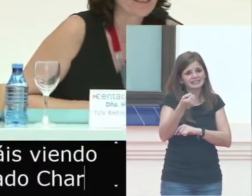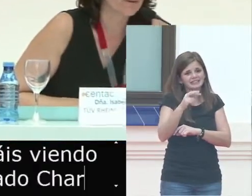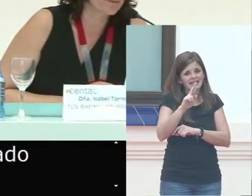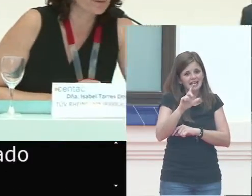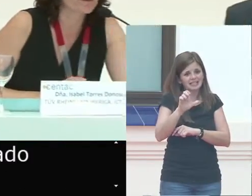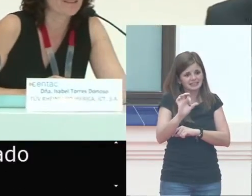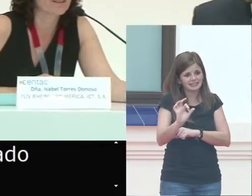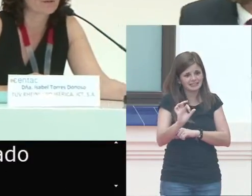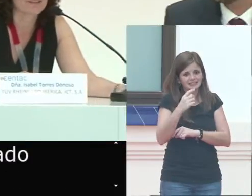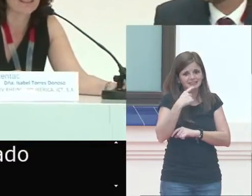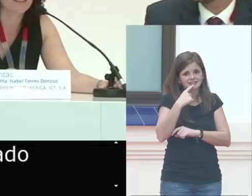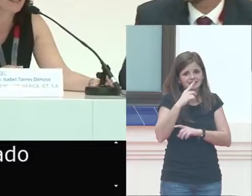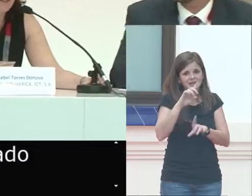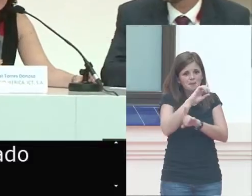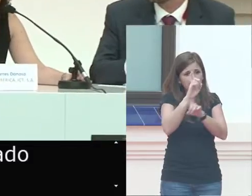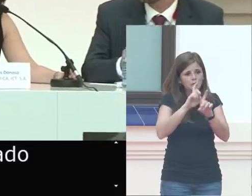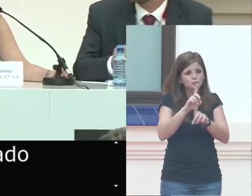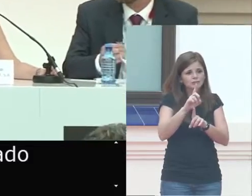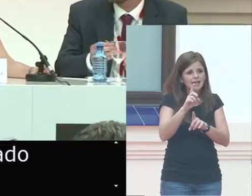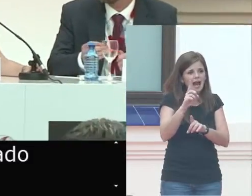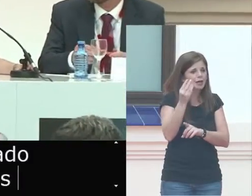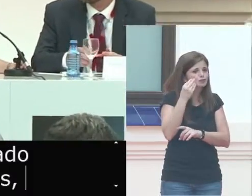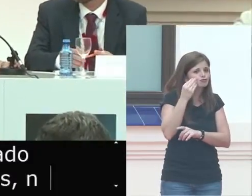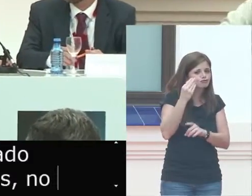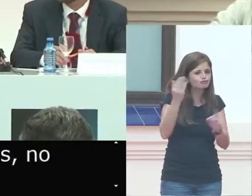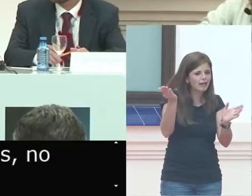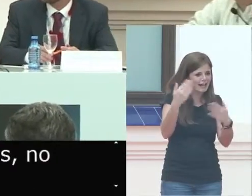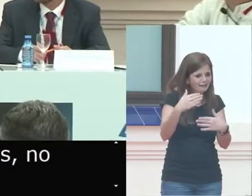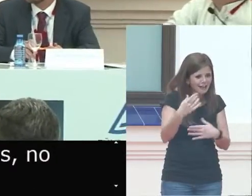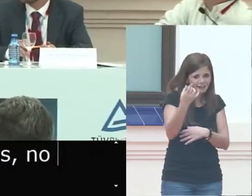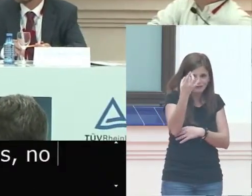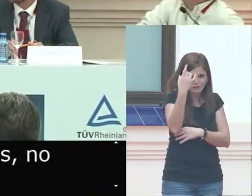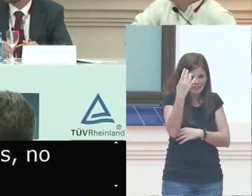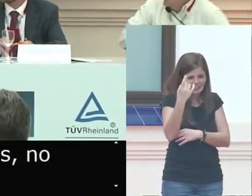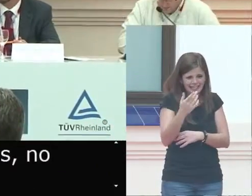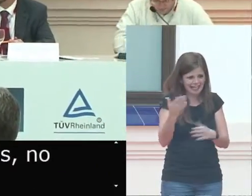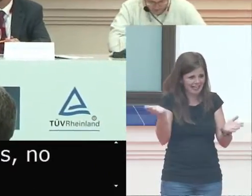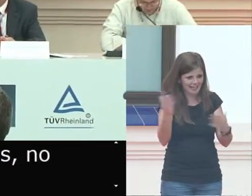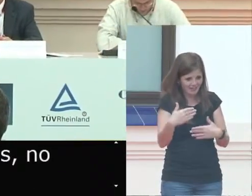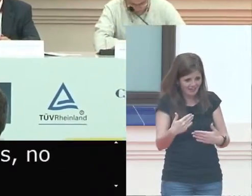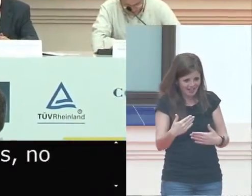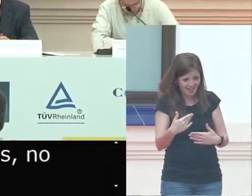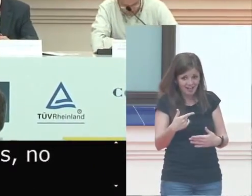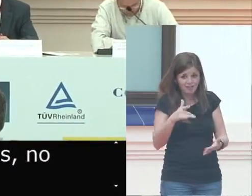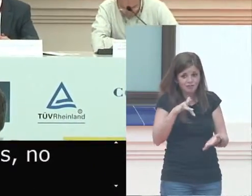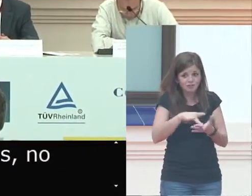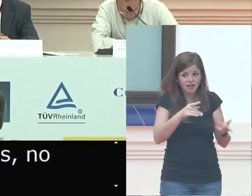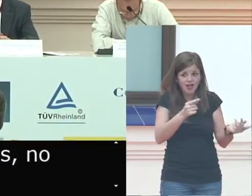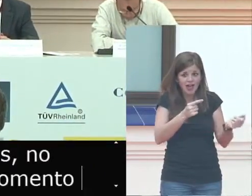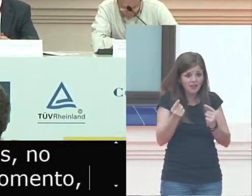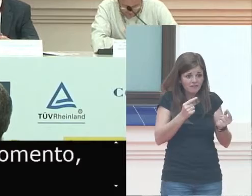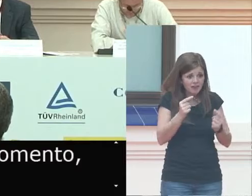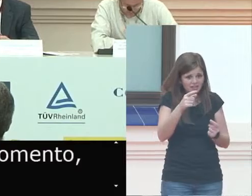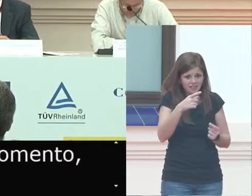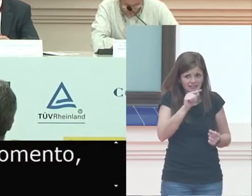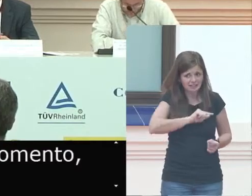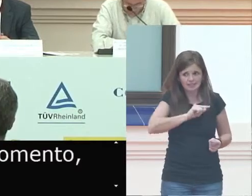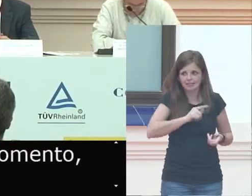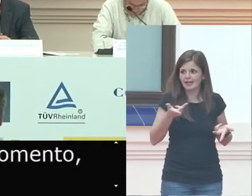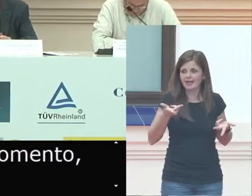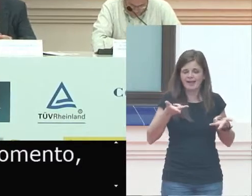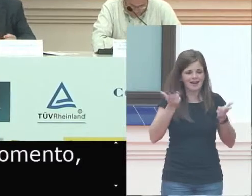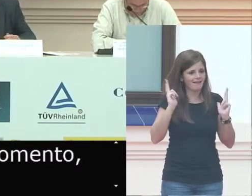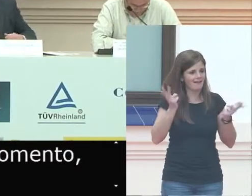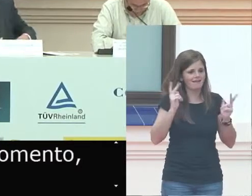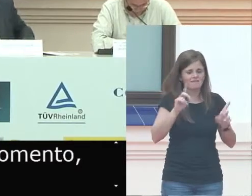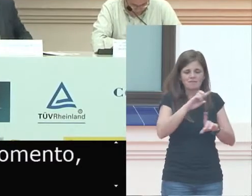preguntas tontas, no preguntar es tontería. En cualquier momento, en cualquier punto del debate, por favor, sentiros libres si queréis hacer